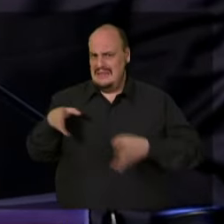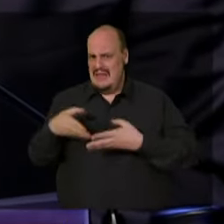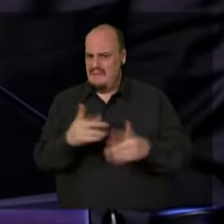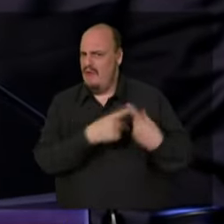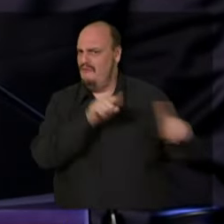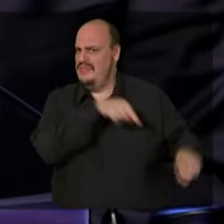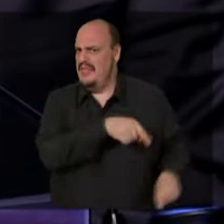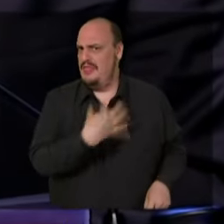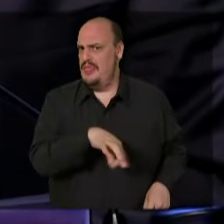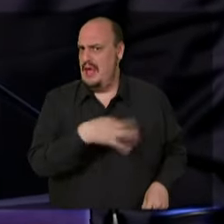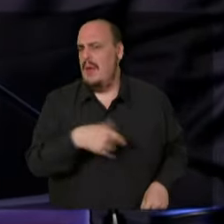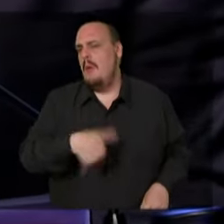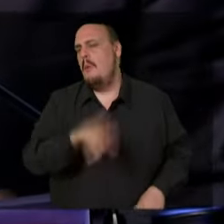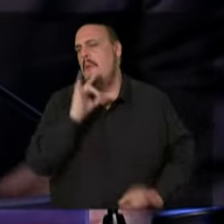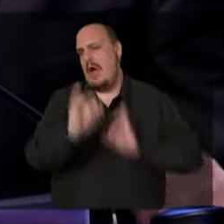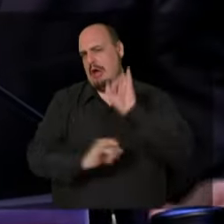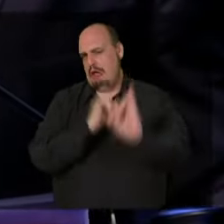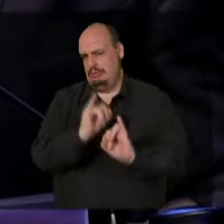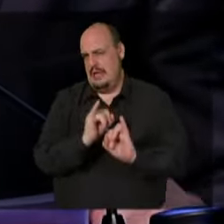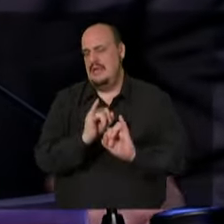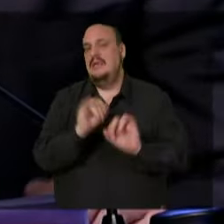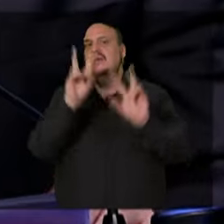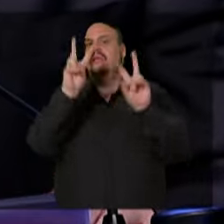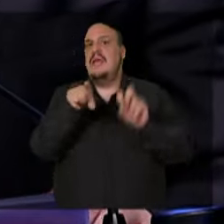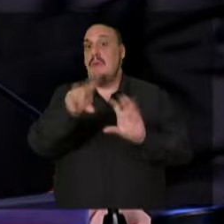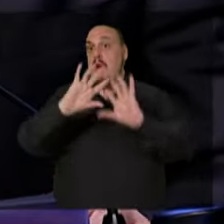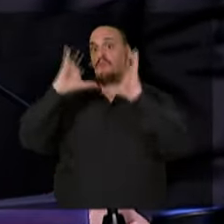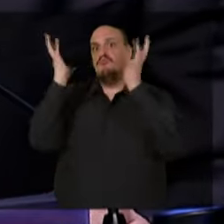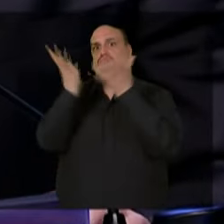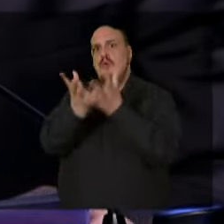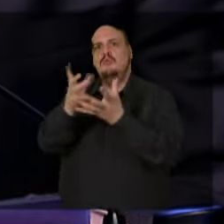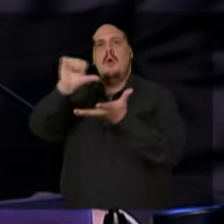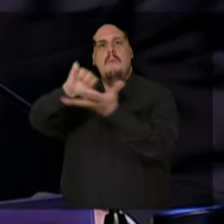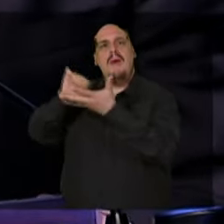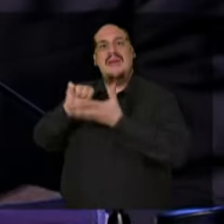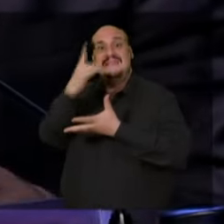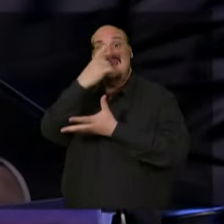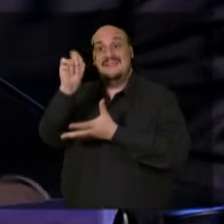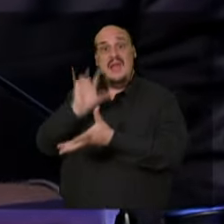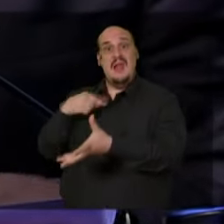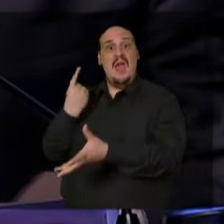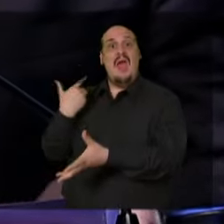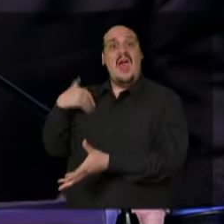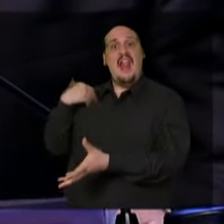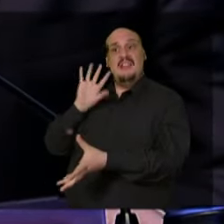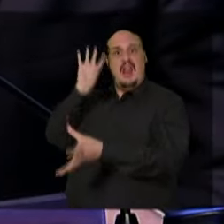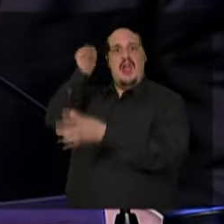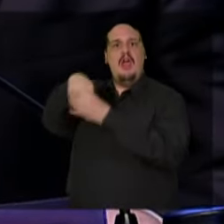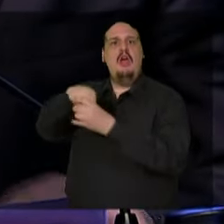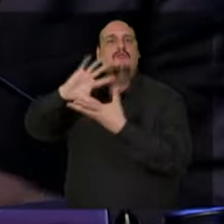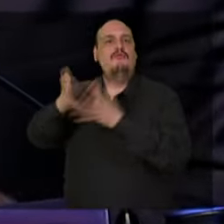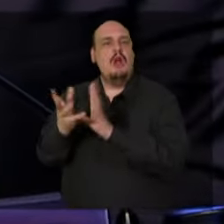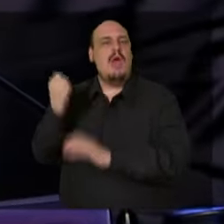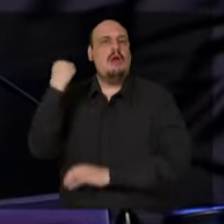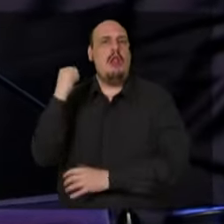en un rato, que tiene que ver con incorporarse al mundo de los 100 países que están caminando hacia la modernidad